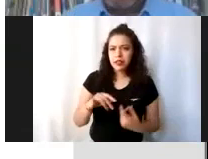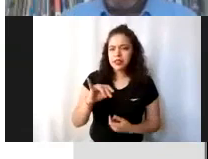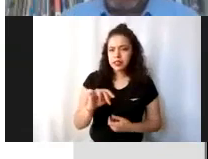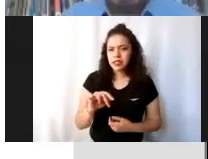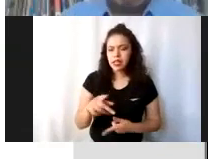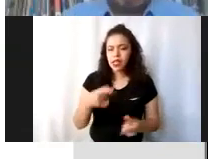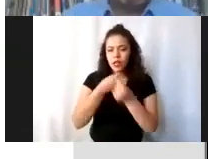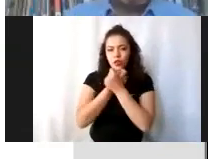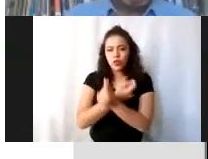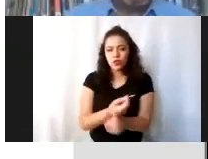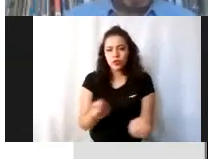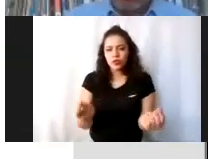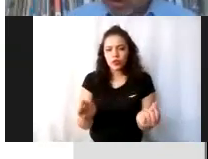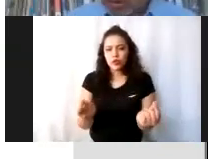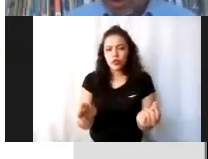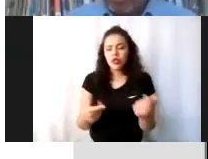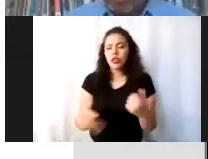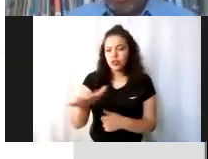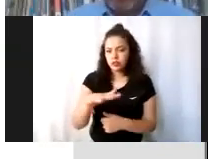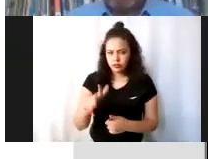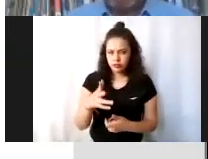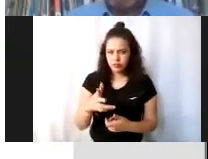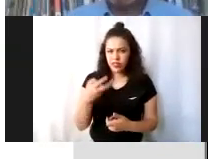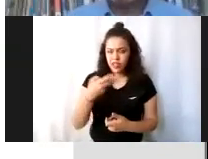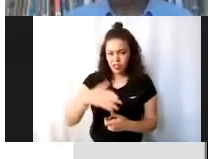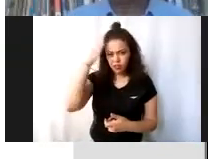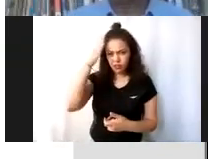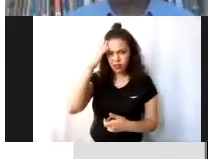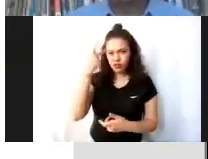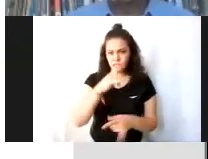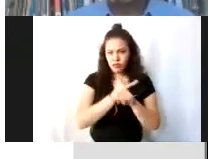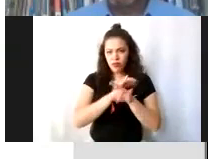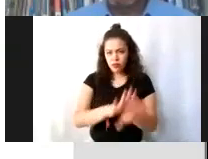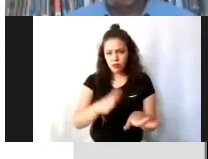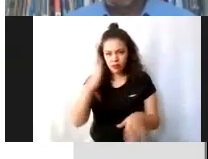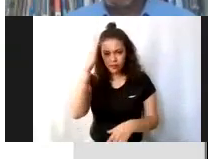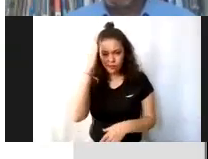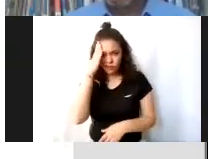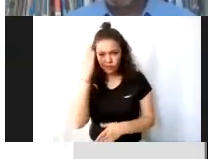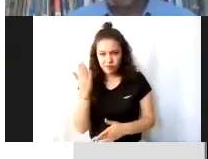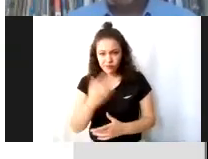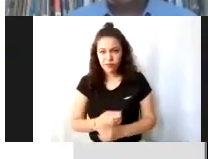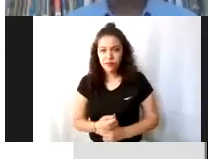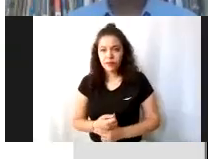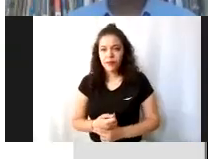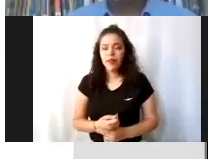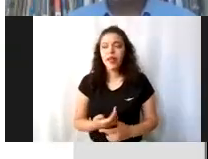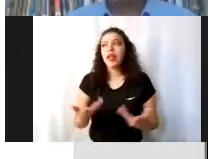de edad no son considerados ciudadanos? ¿Son titulares de los datos personales? Bueno, de alguna